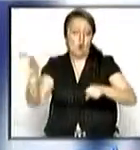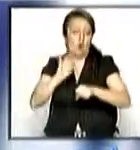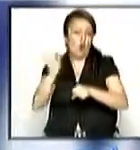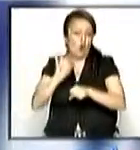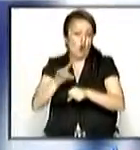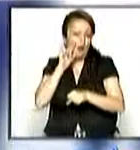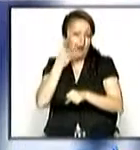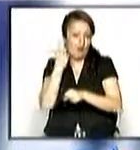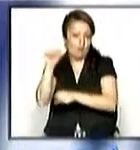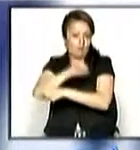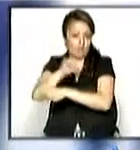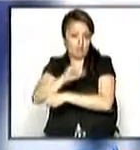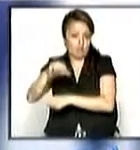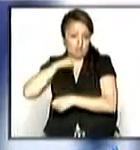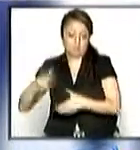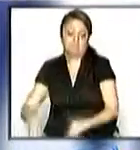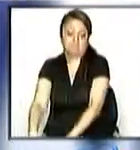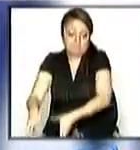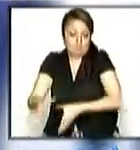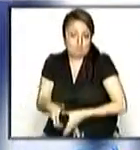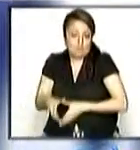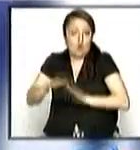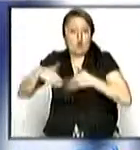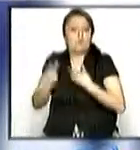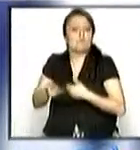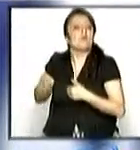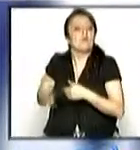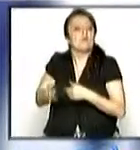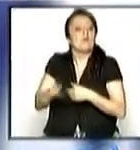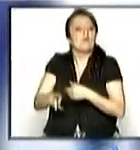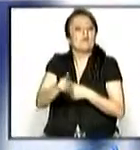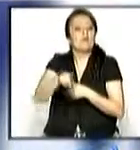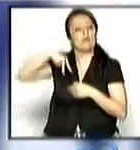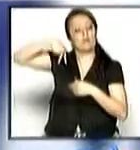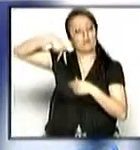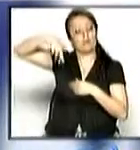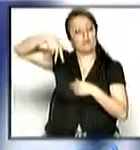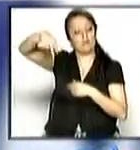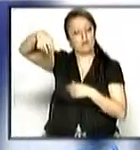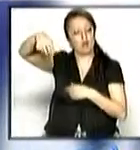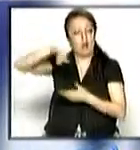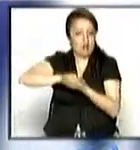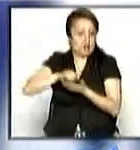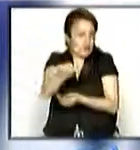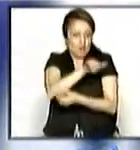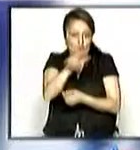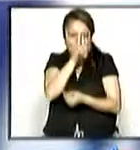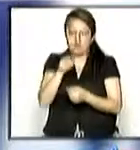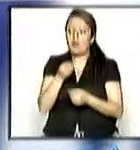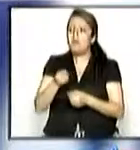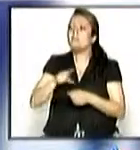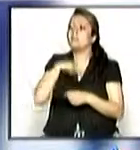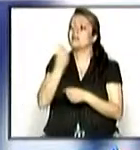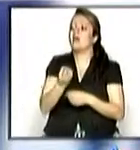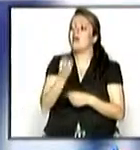tiene que tener una prótesis, porque entonces, ¿cómo camina? Este tipo de pacientes, entonces, ¿cómo comen? Si